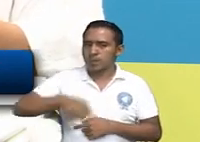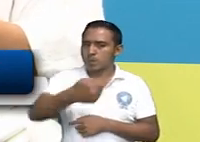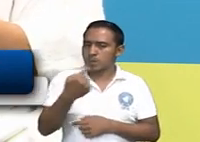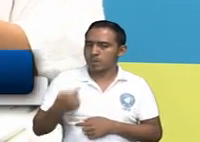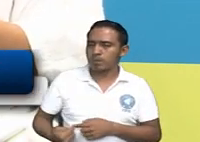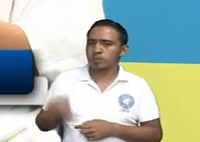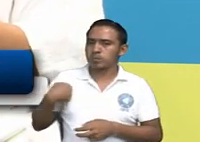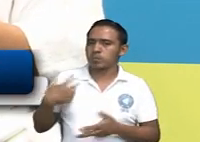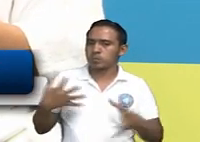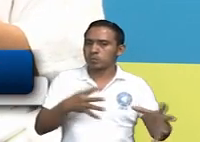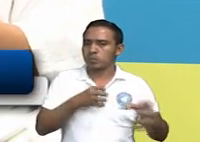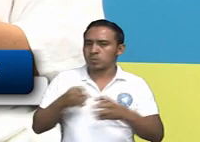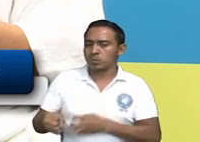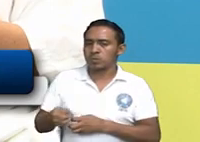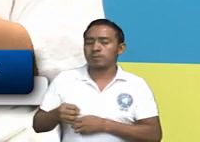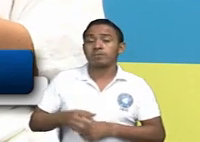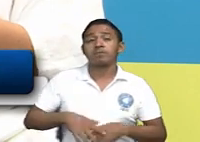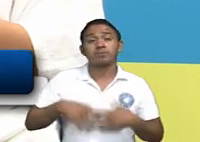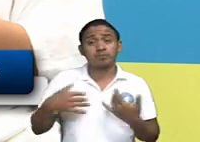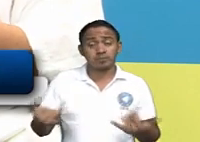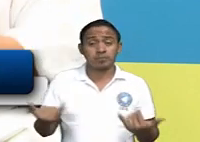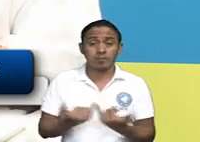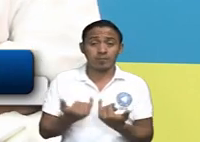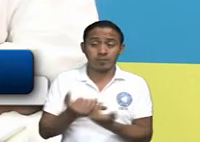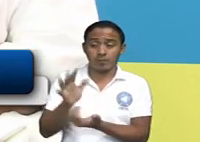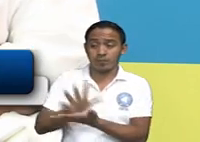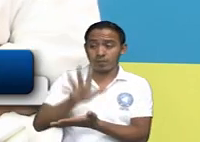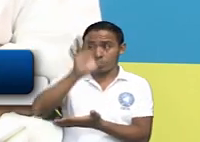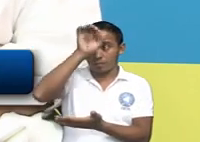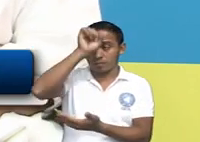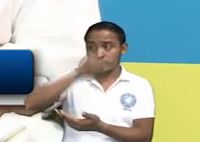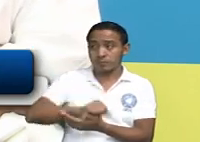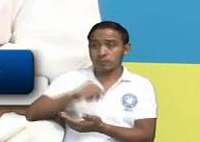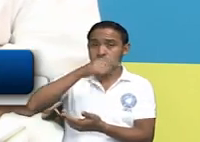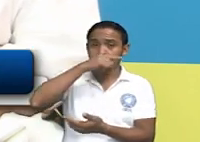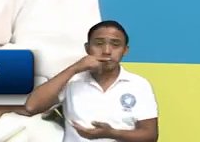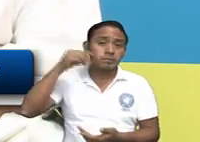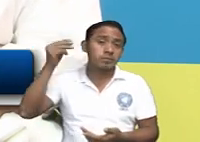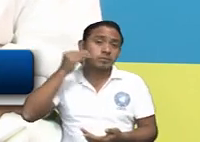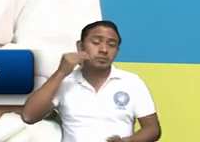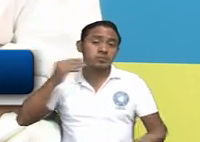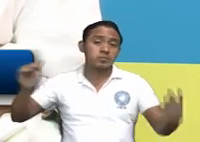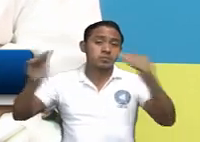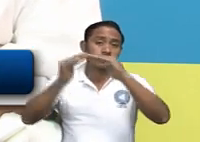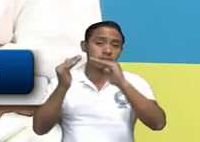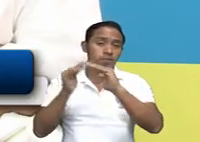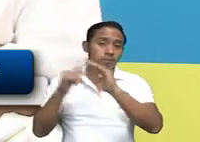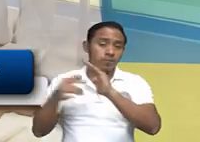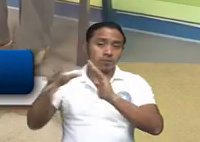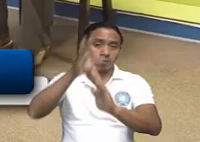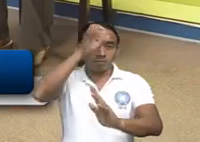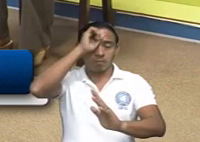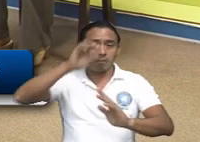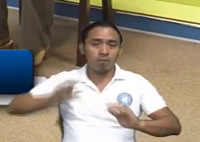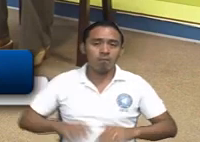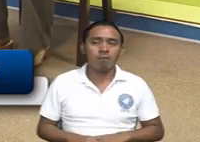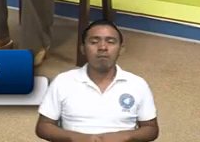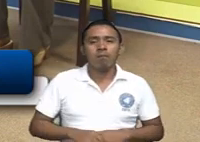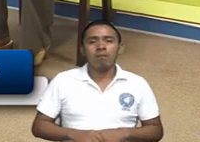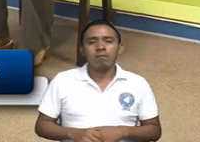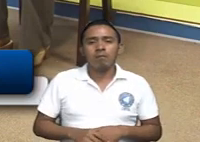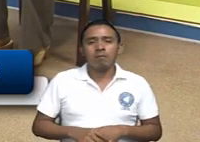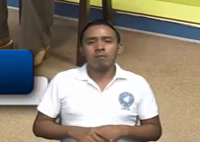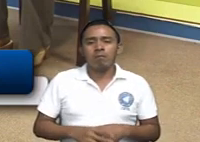relaciones también, ¿verdad? Porque yo ya voy aprendiendo a través de los modelos que tengo en mi hogar también. Esto es